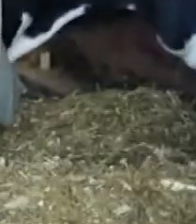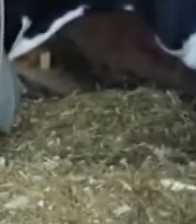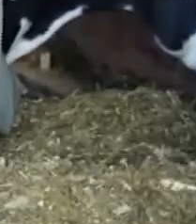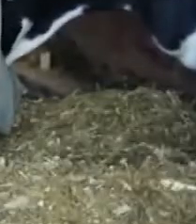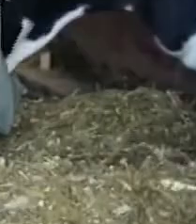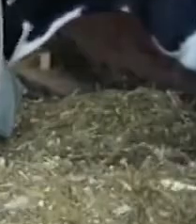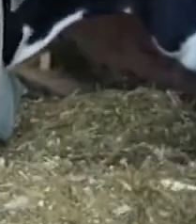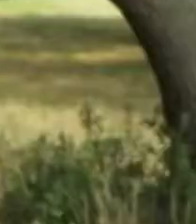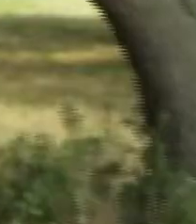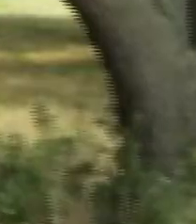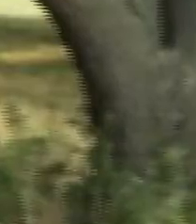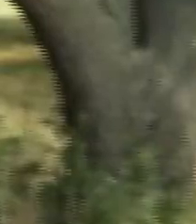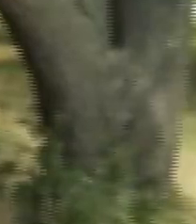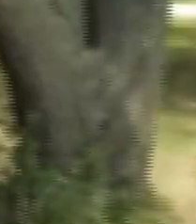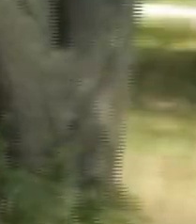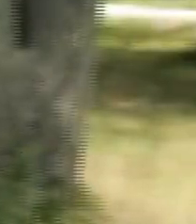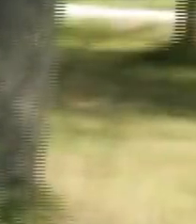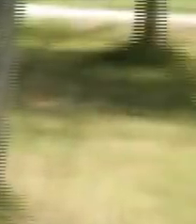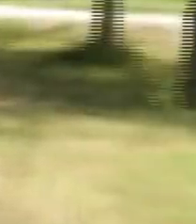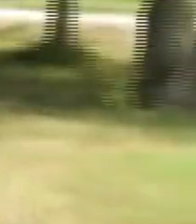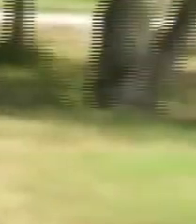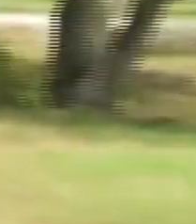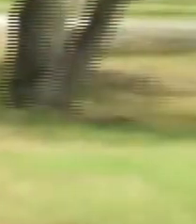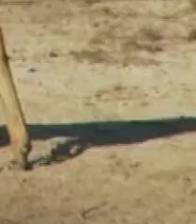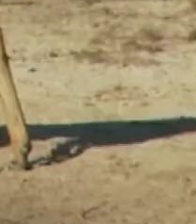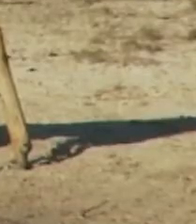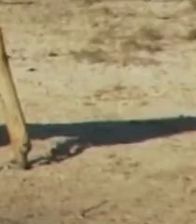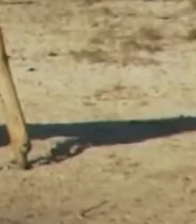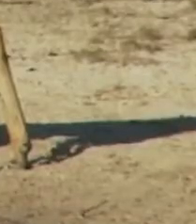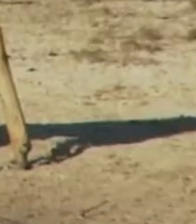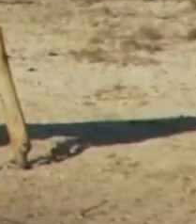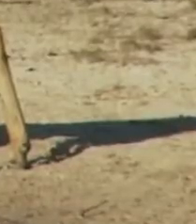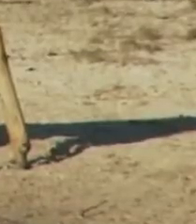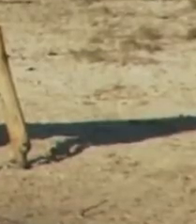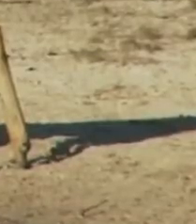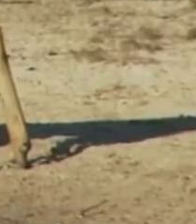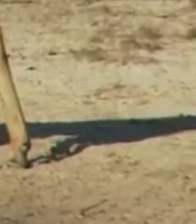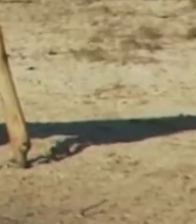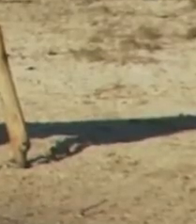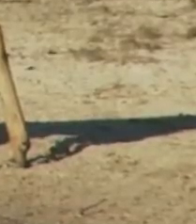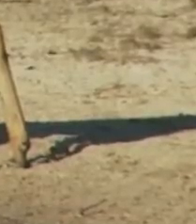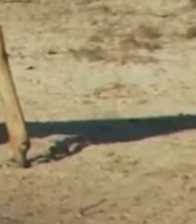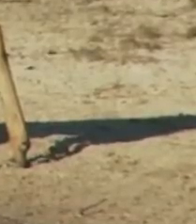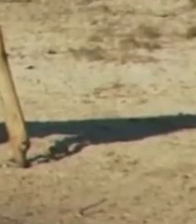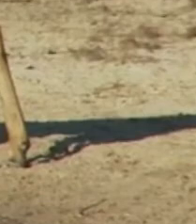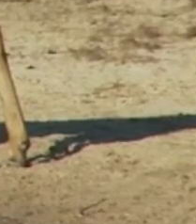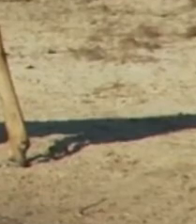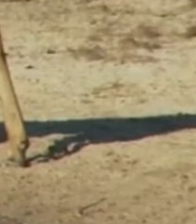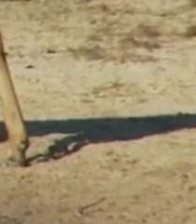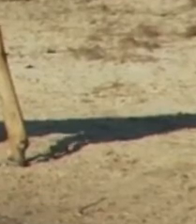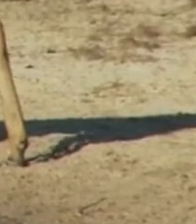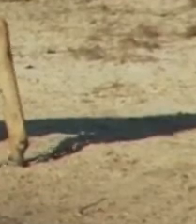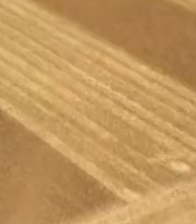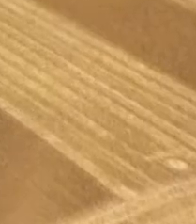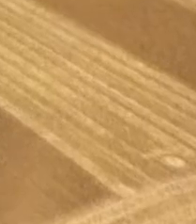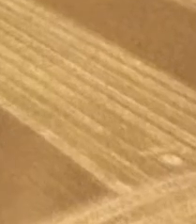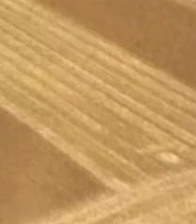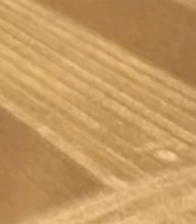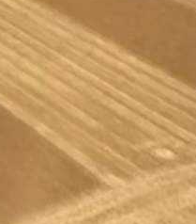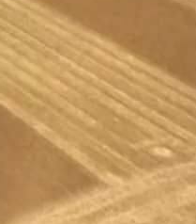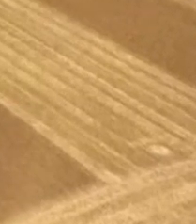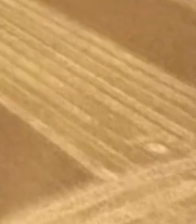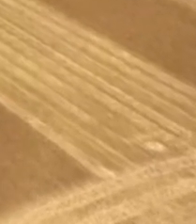sus animales de granja y sus mascotas. Solo el 4% son animales silvestres.